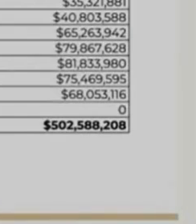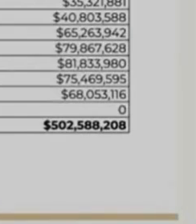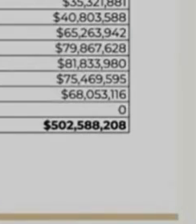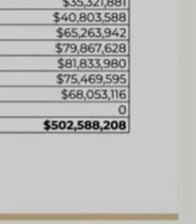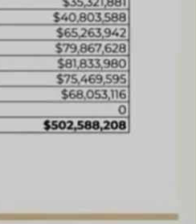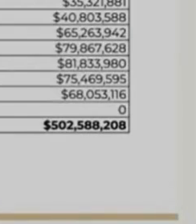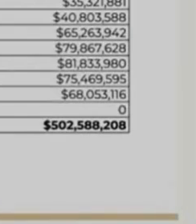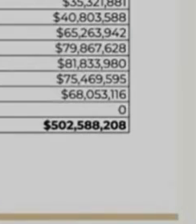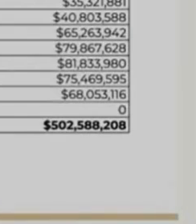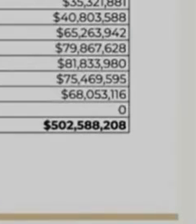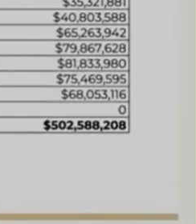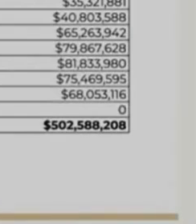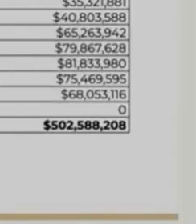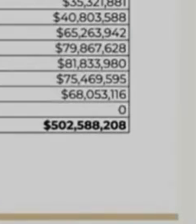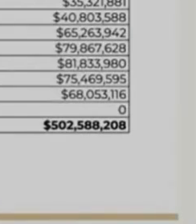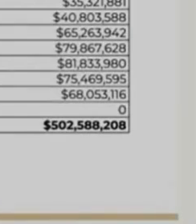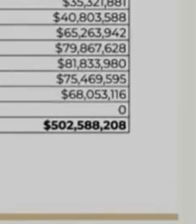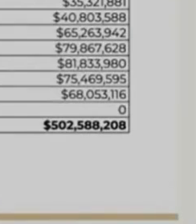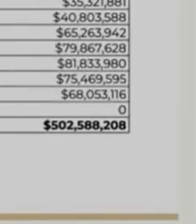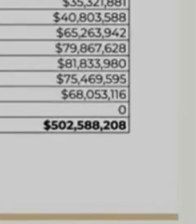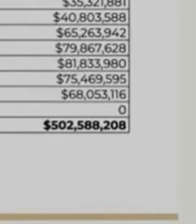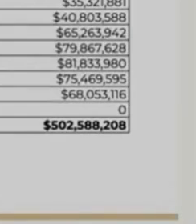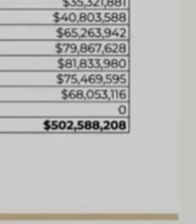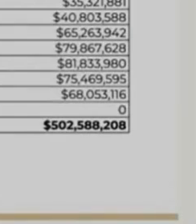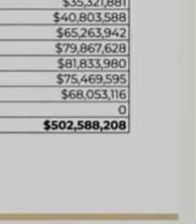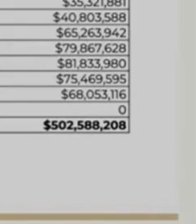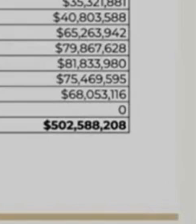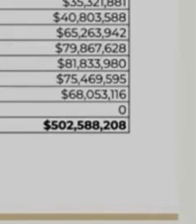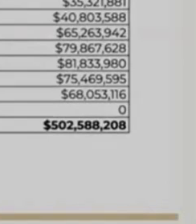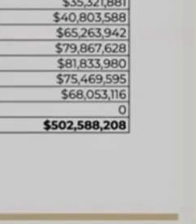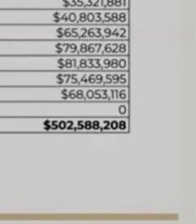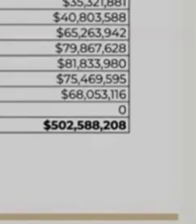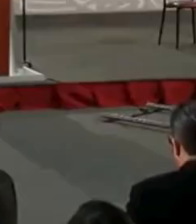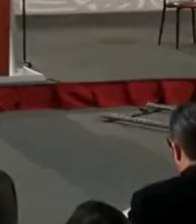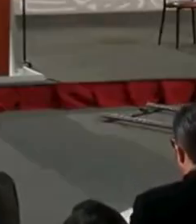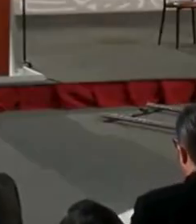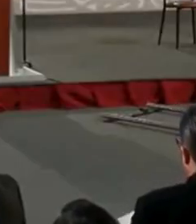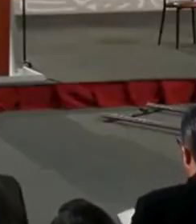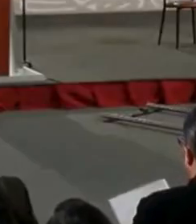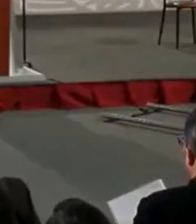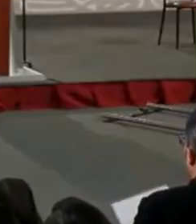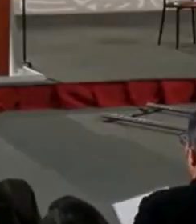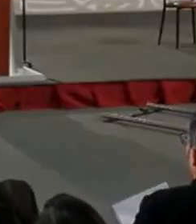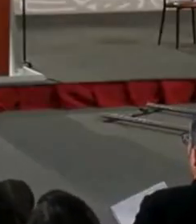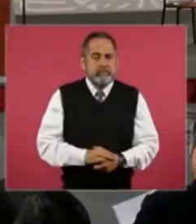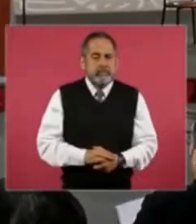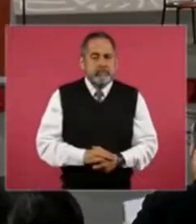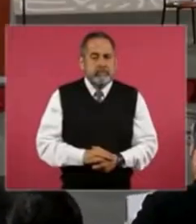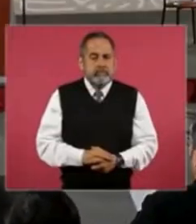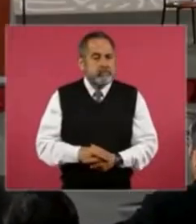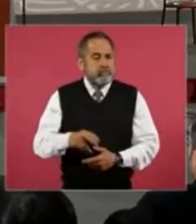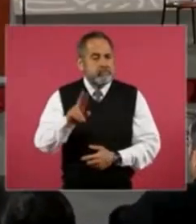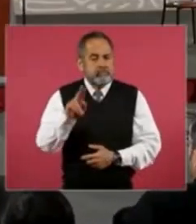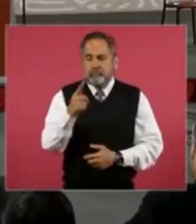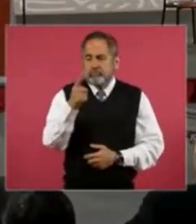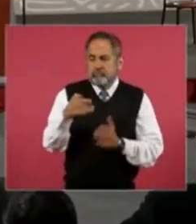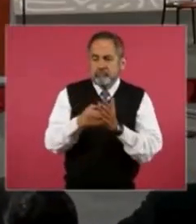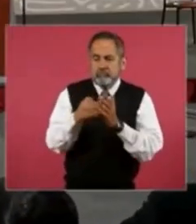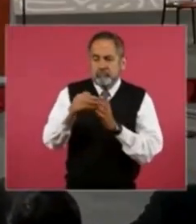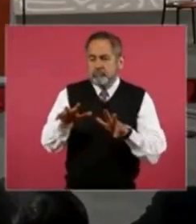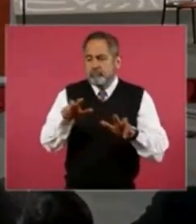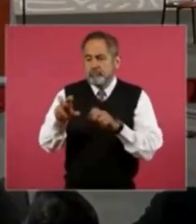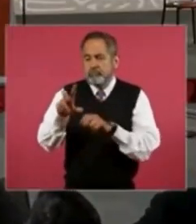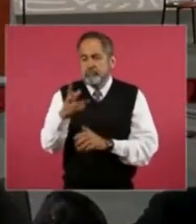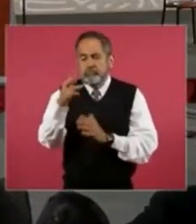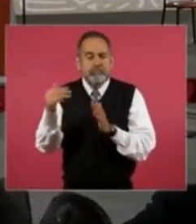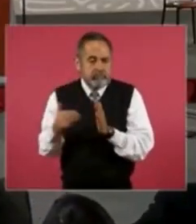Unidos en México el informe presentado en la conferencia mañanera del presidente Andrés Manuel López Obrador detalla que entre